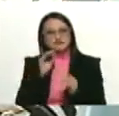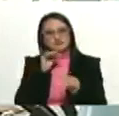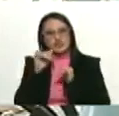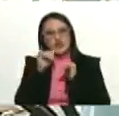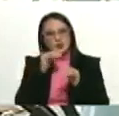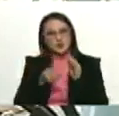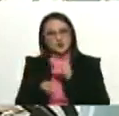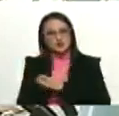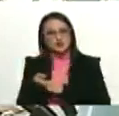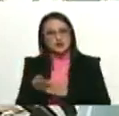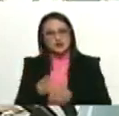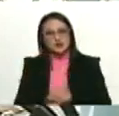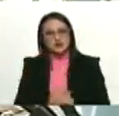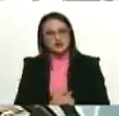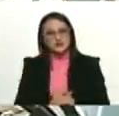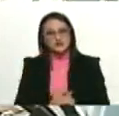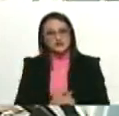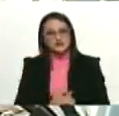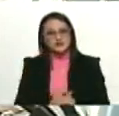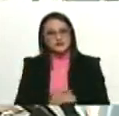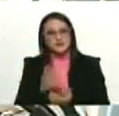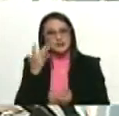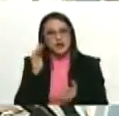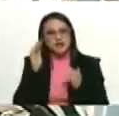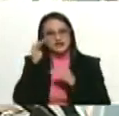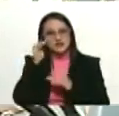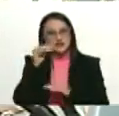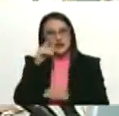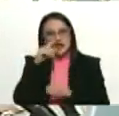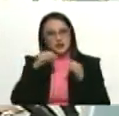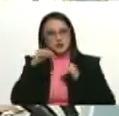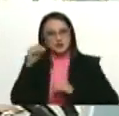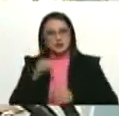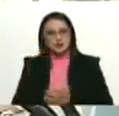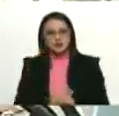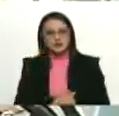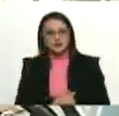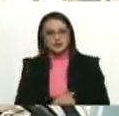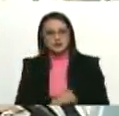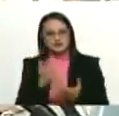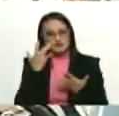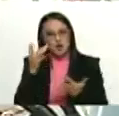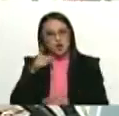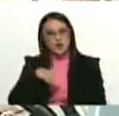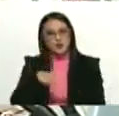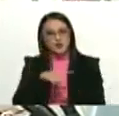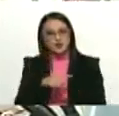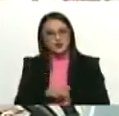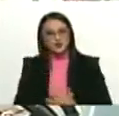denuncias para atender a nuestros adultos mayores. Vean ustedes que